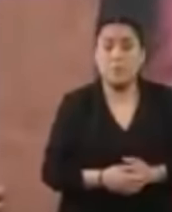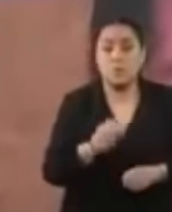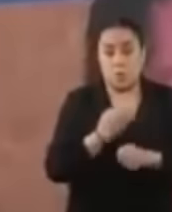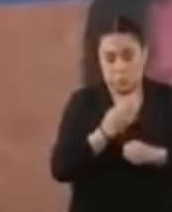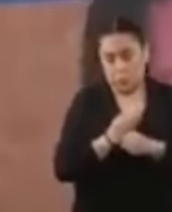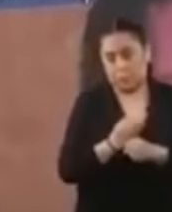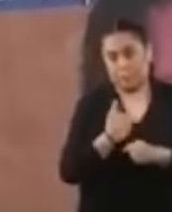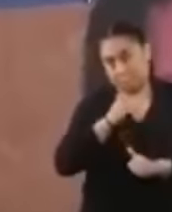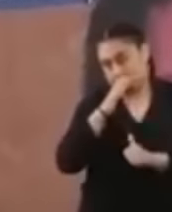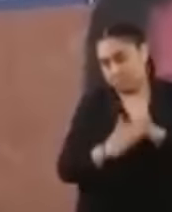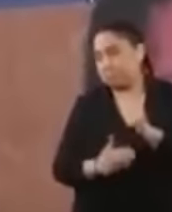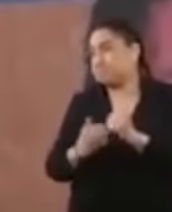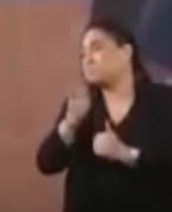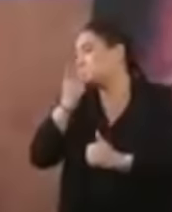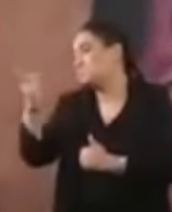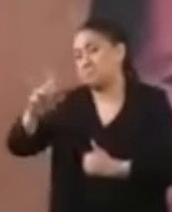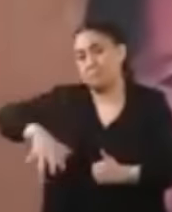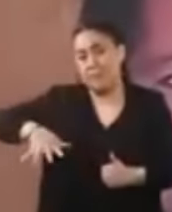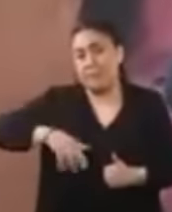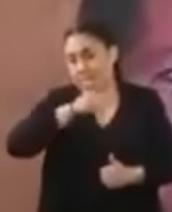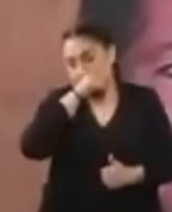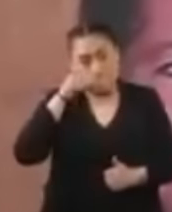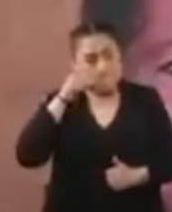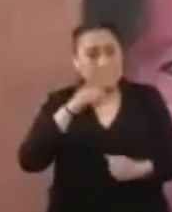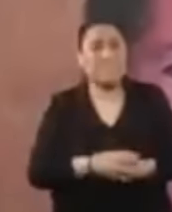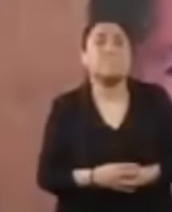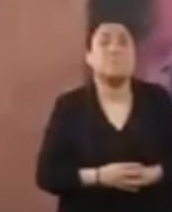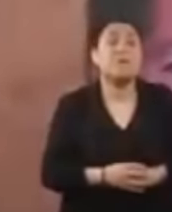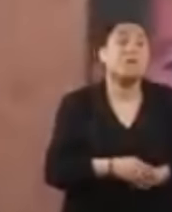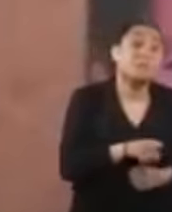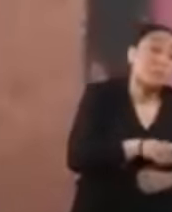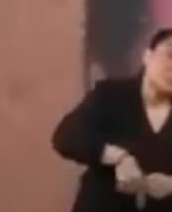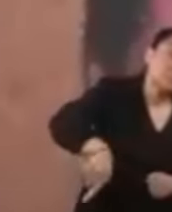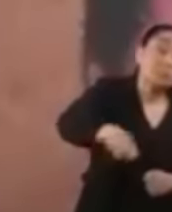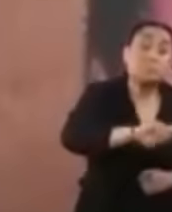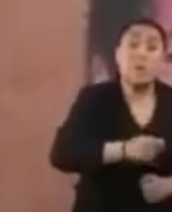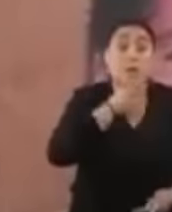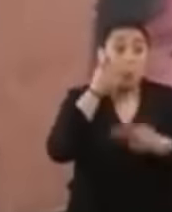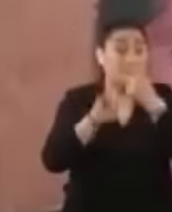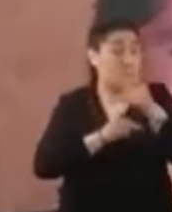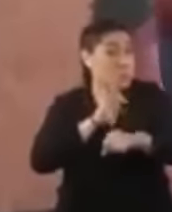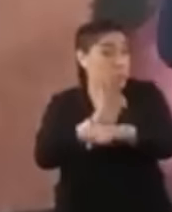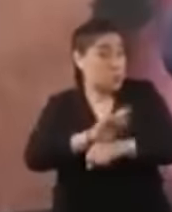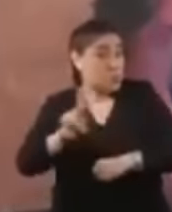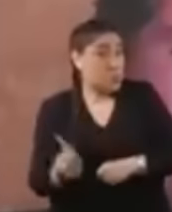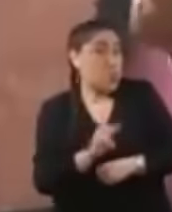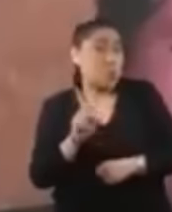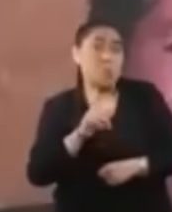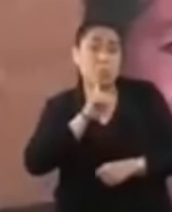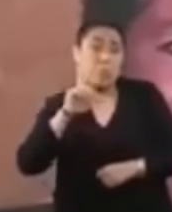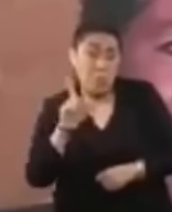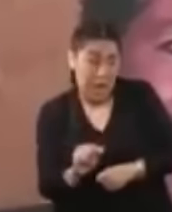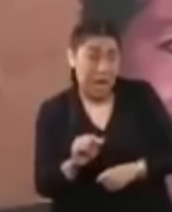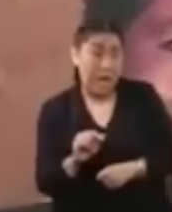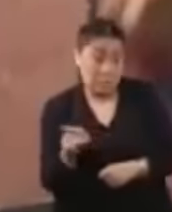diciendo, como dijo Benito Juárez: malditos aquellos que con sus palabras defienden al pueblo y con sus